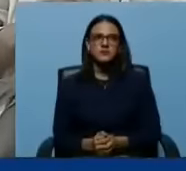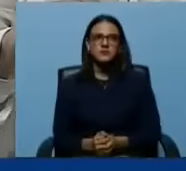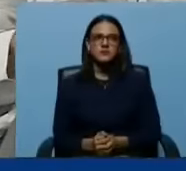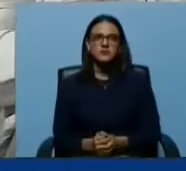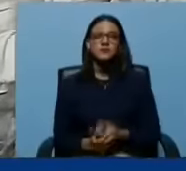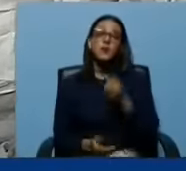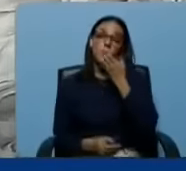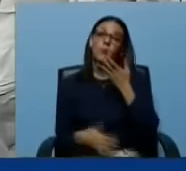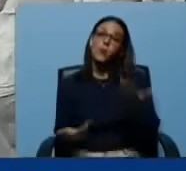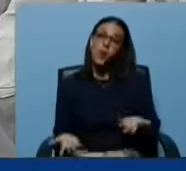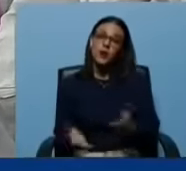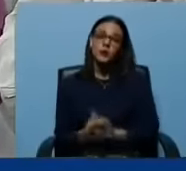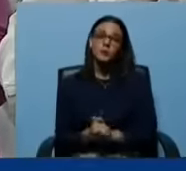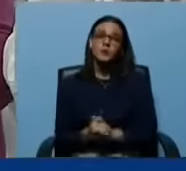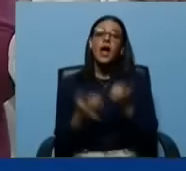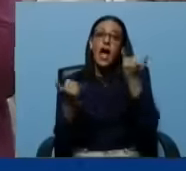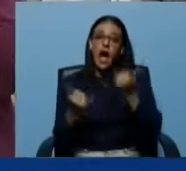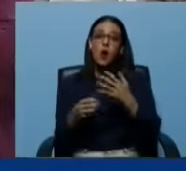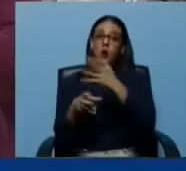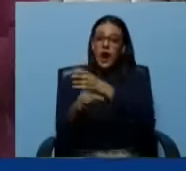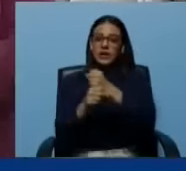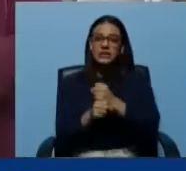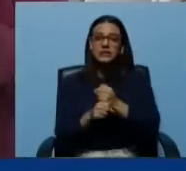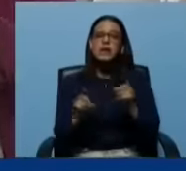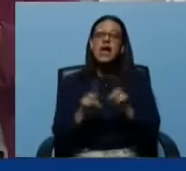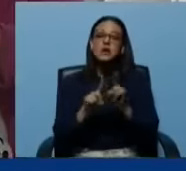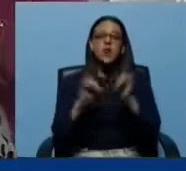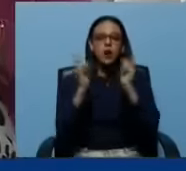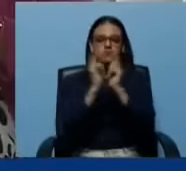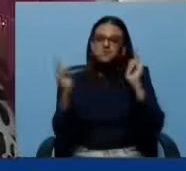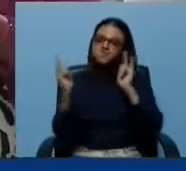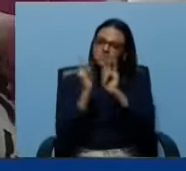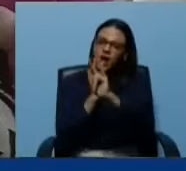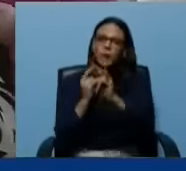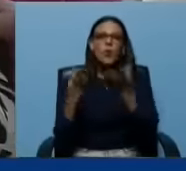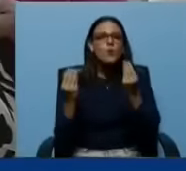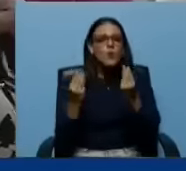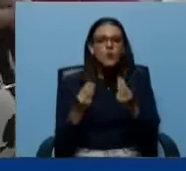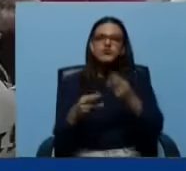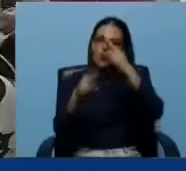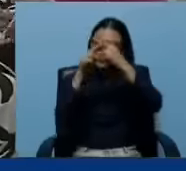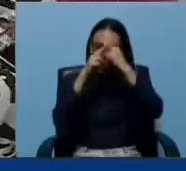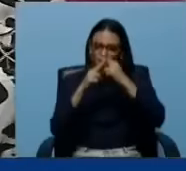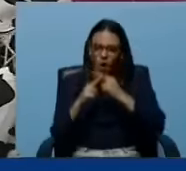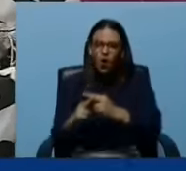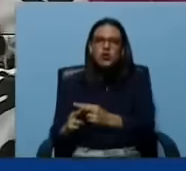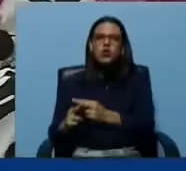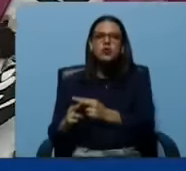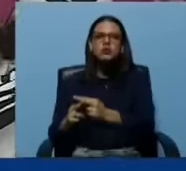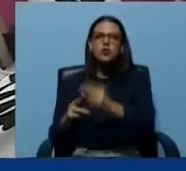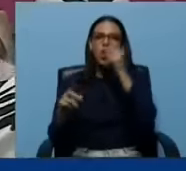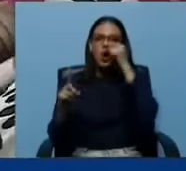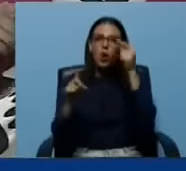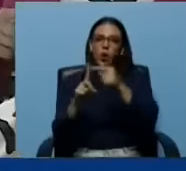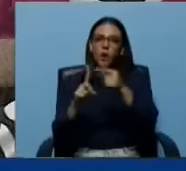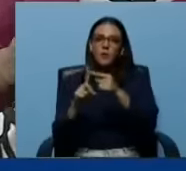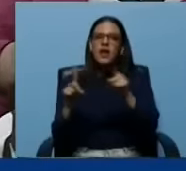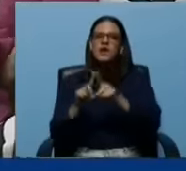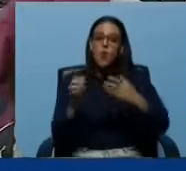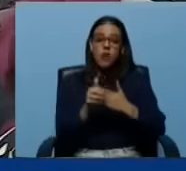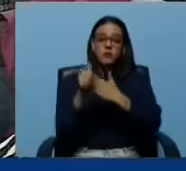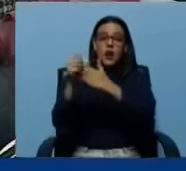Bueno, vamos a recibir con mucho amor, mucho honor a un